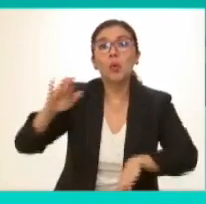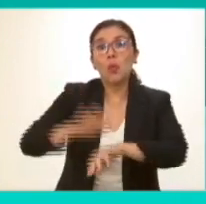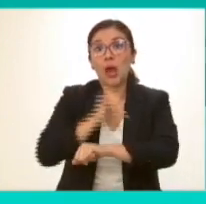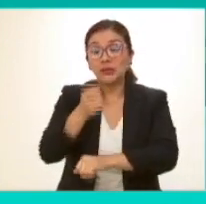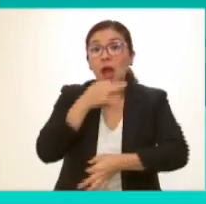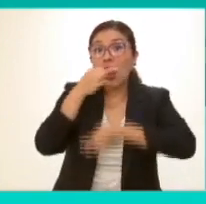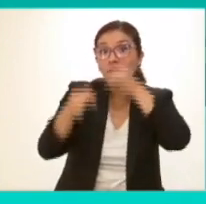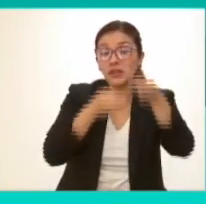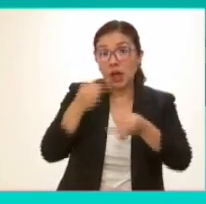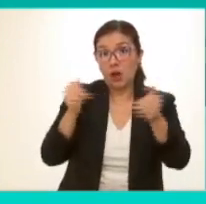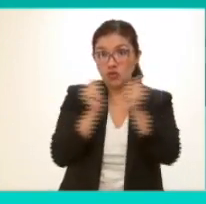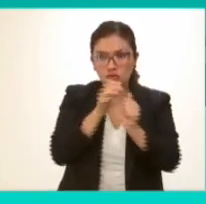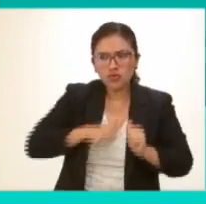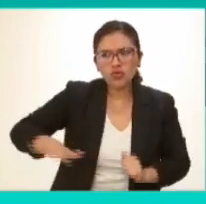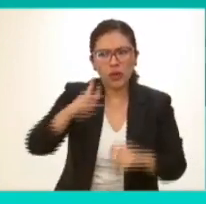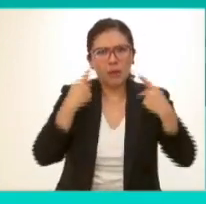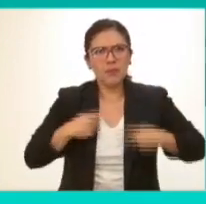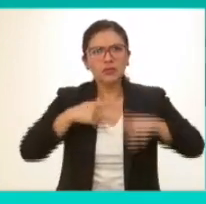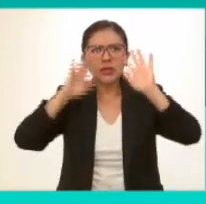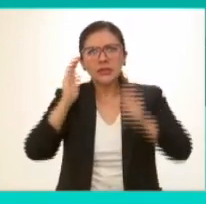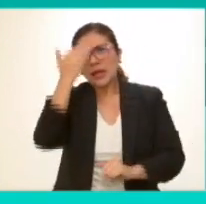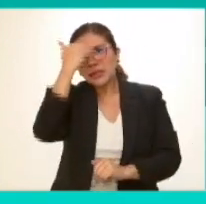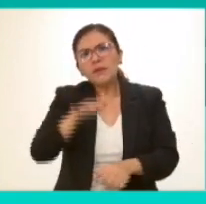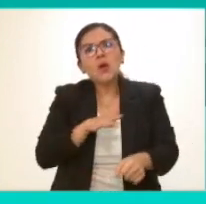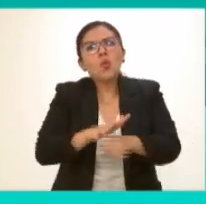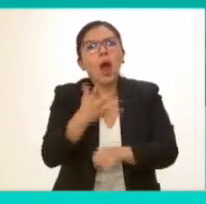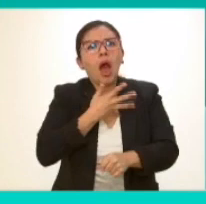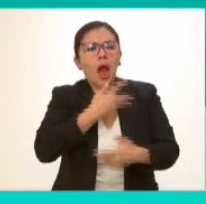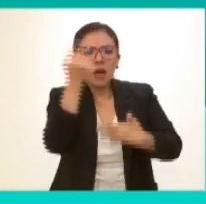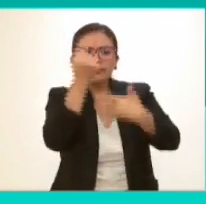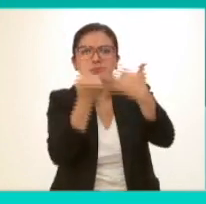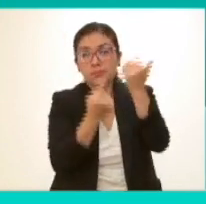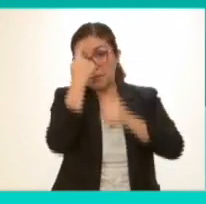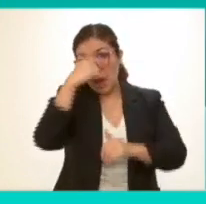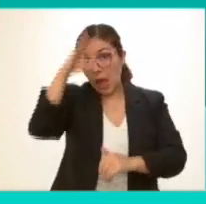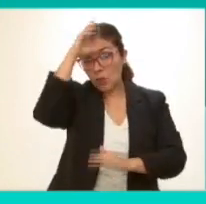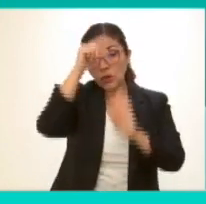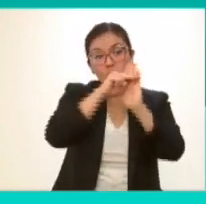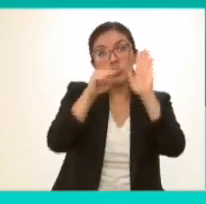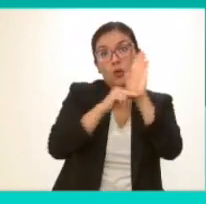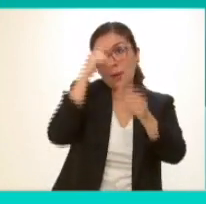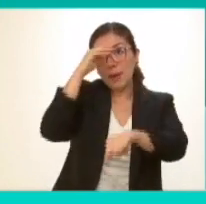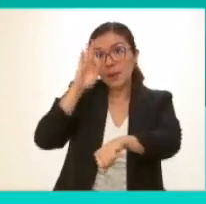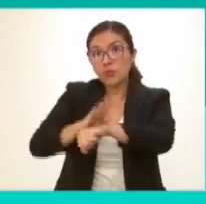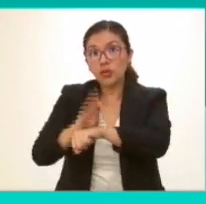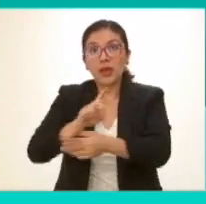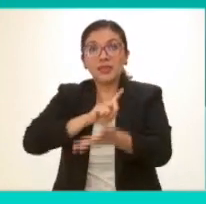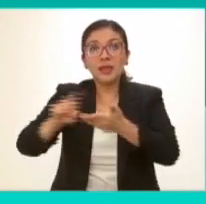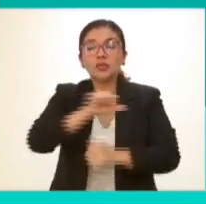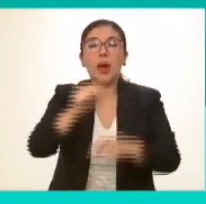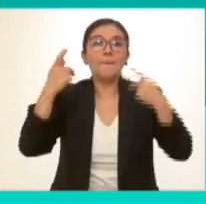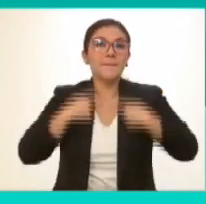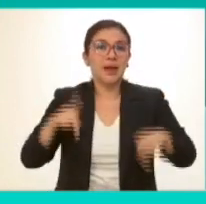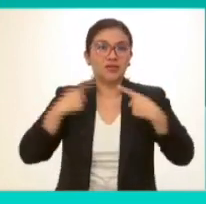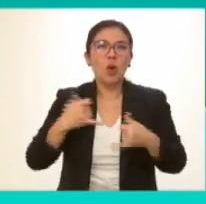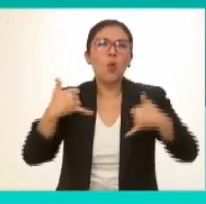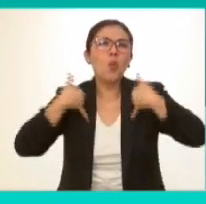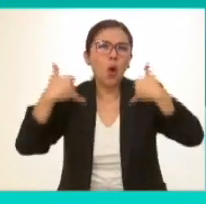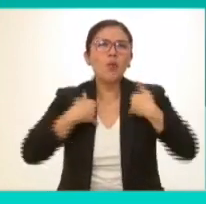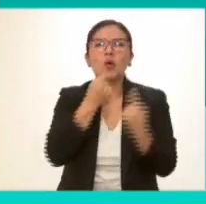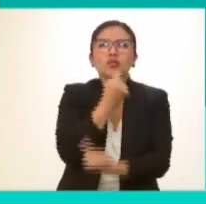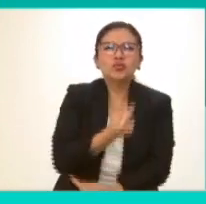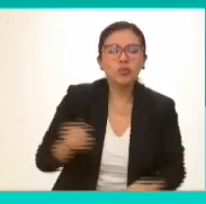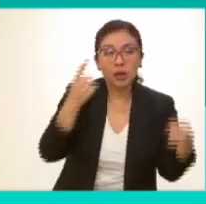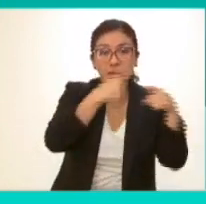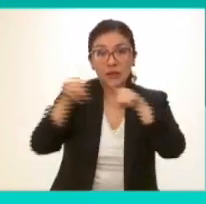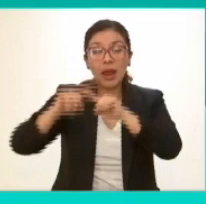del conocimiento de la sociedad los instrumentos que dieron cabida a la normativa para proteger los derechos de las niñas los niños y adolescentes